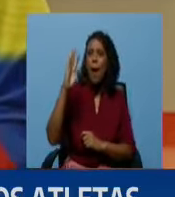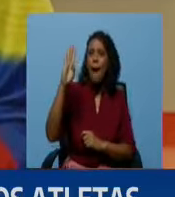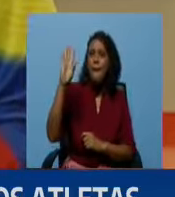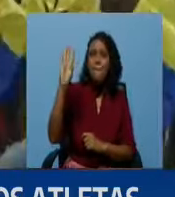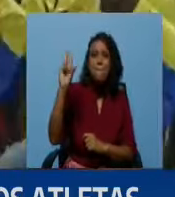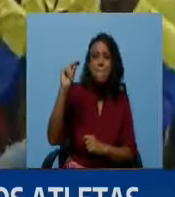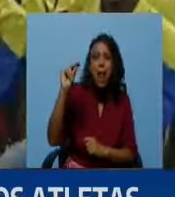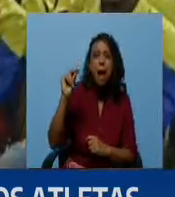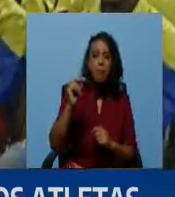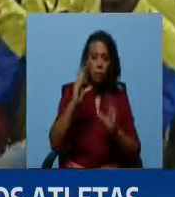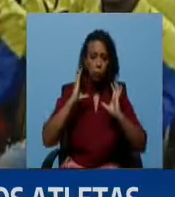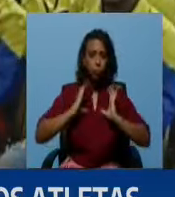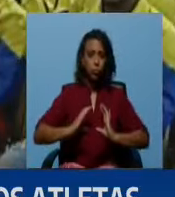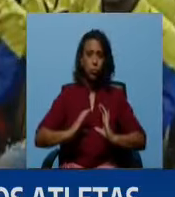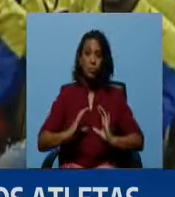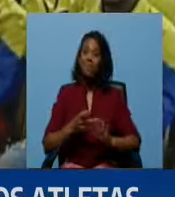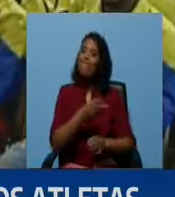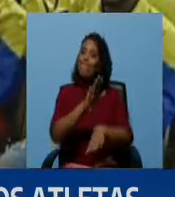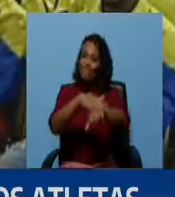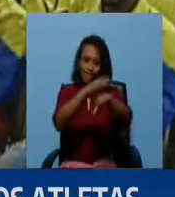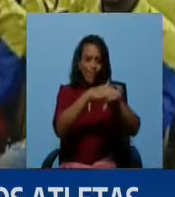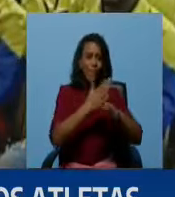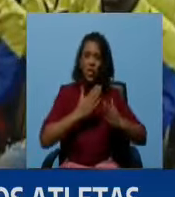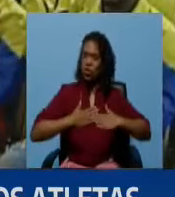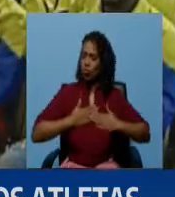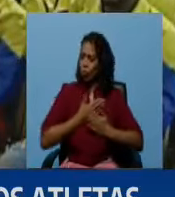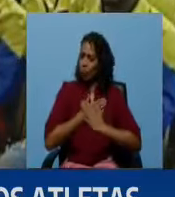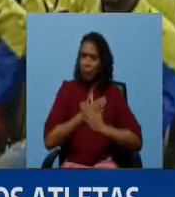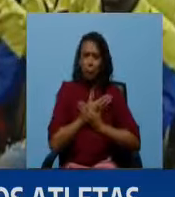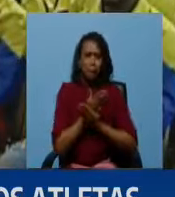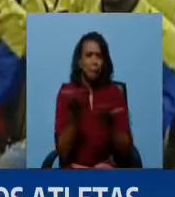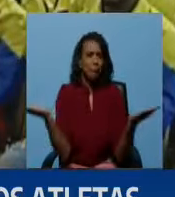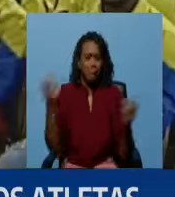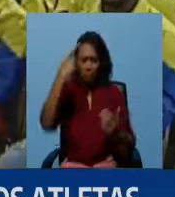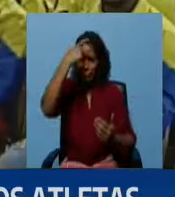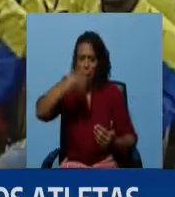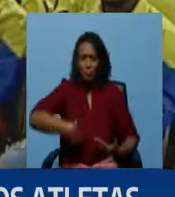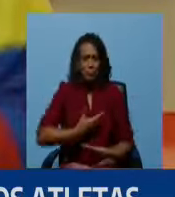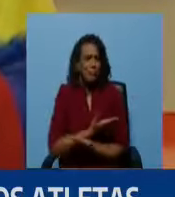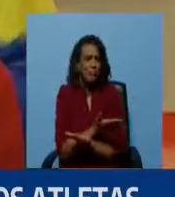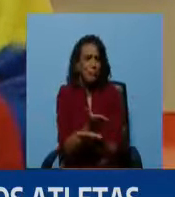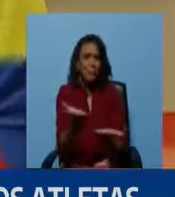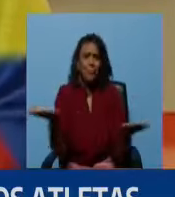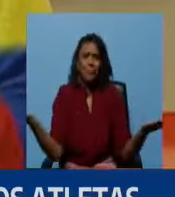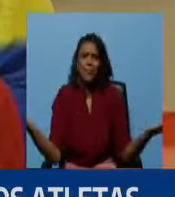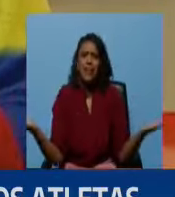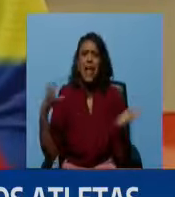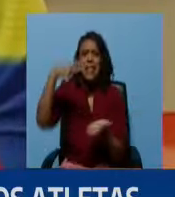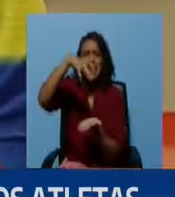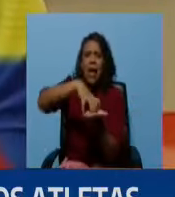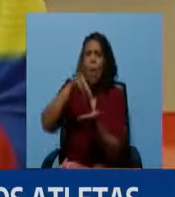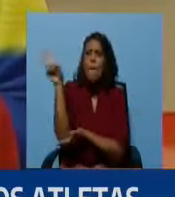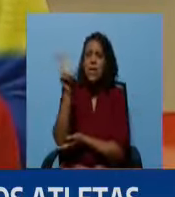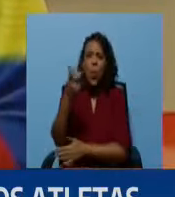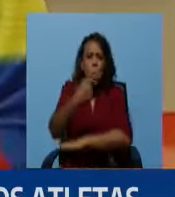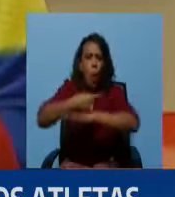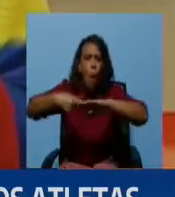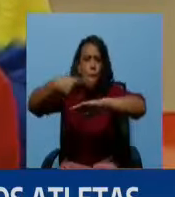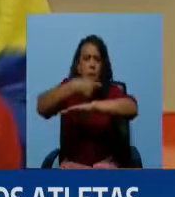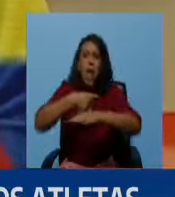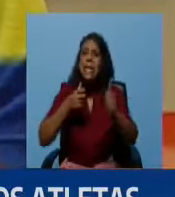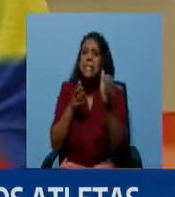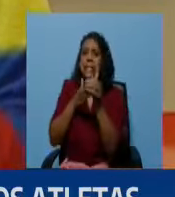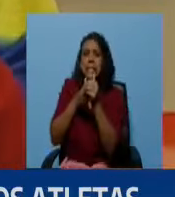Puedo decirles que pueden contar con todo el apoyo integral del Estado venezolano para